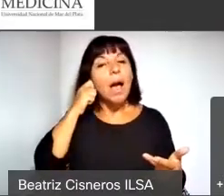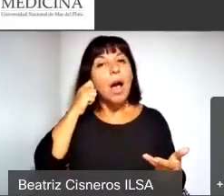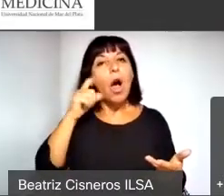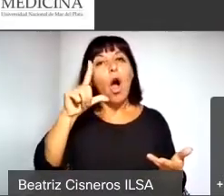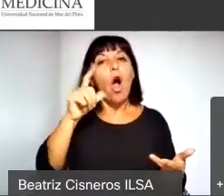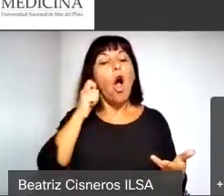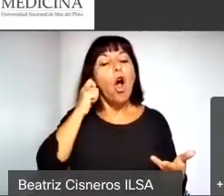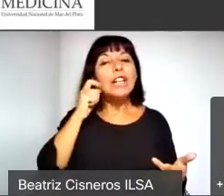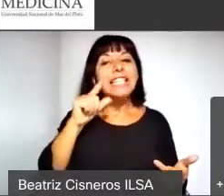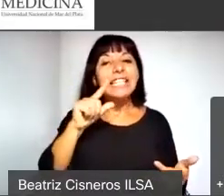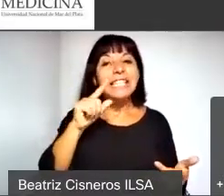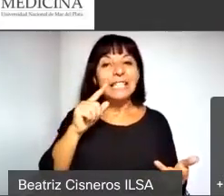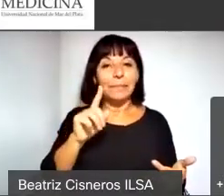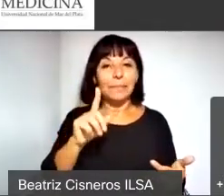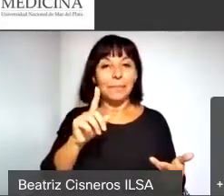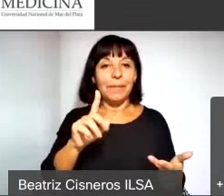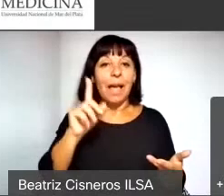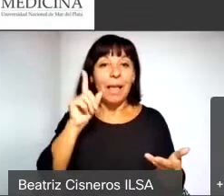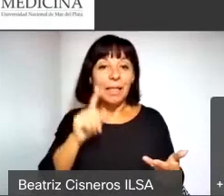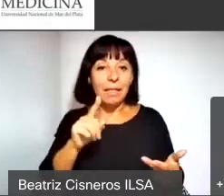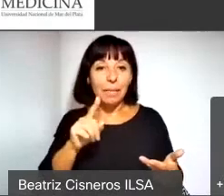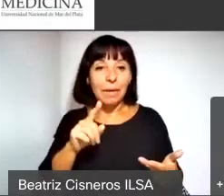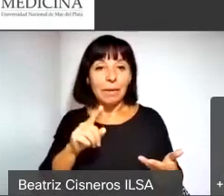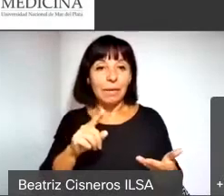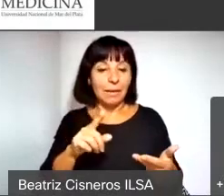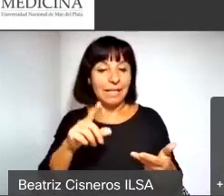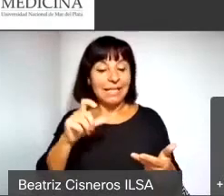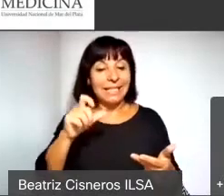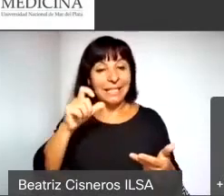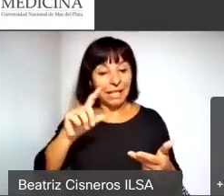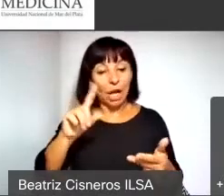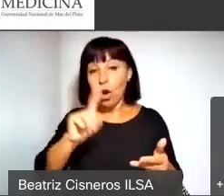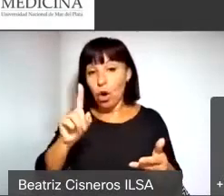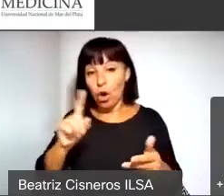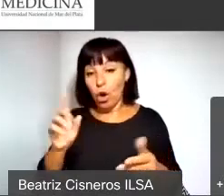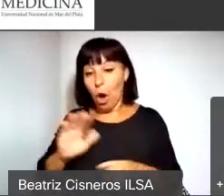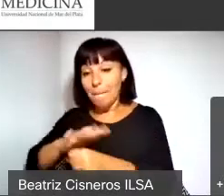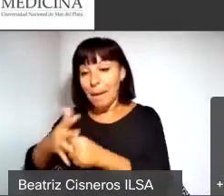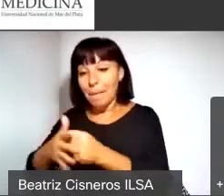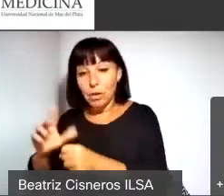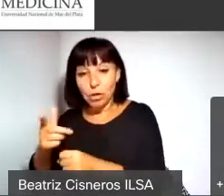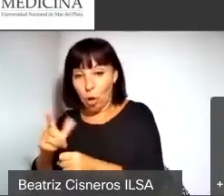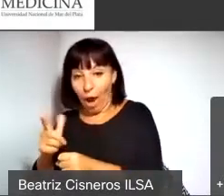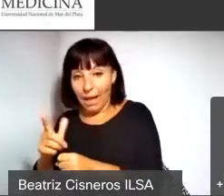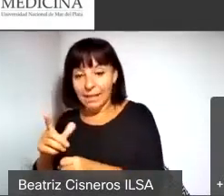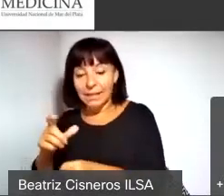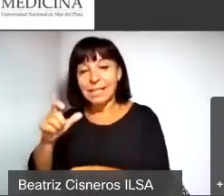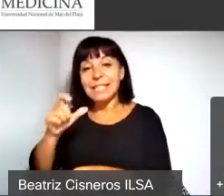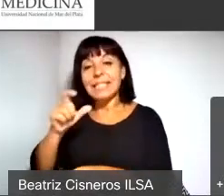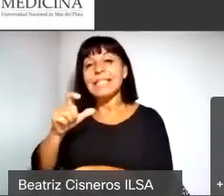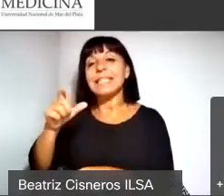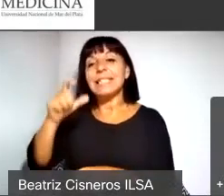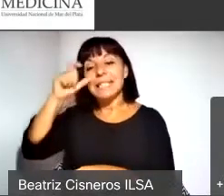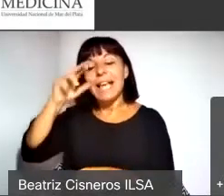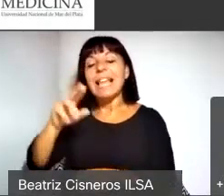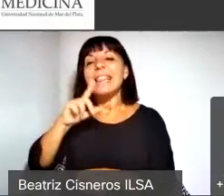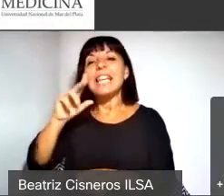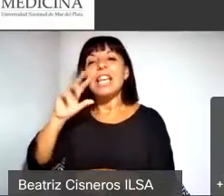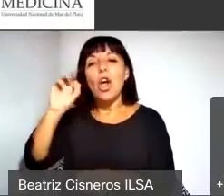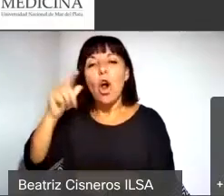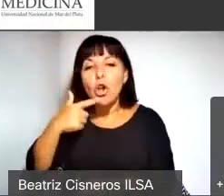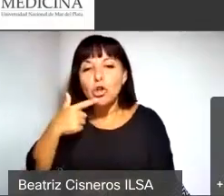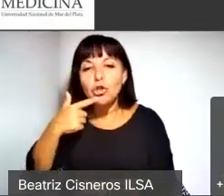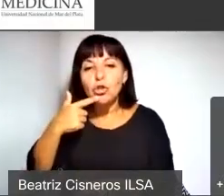tenemos organelas no membranosas, los centríolos y los ribosomas. Y faltaría incluir acá los diferentes componentes del